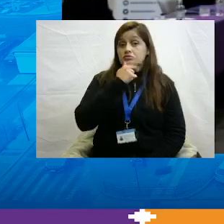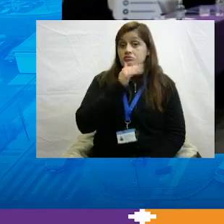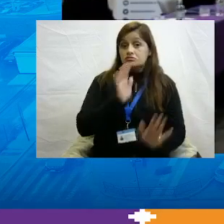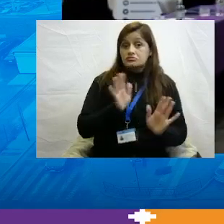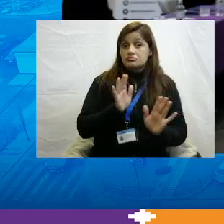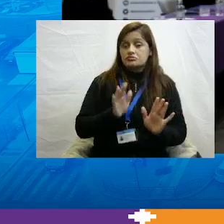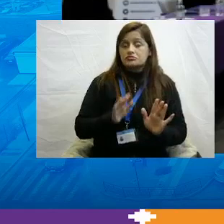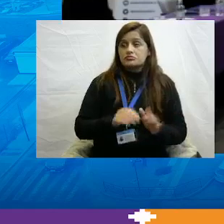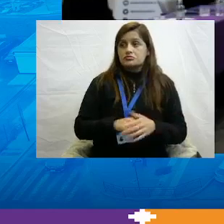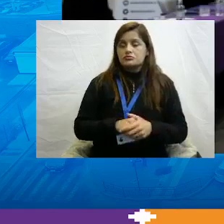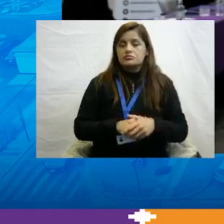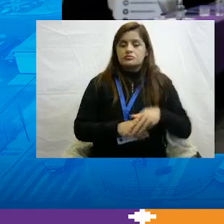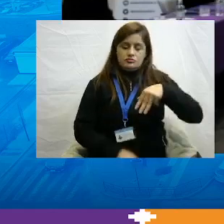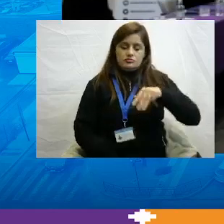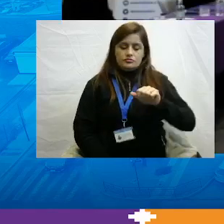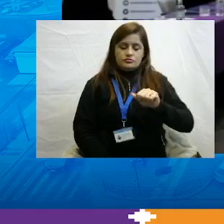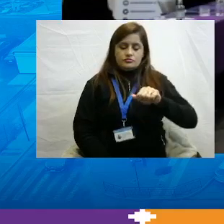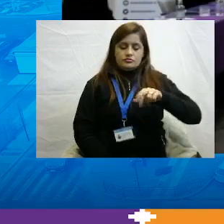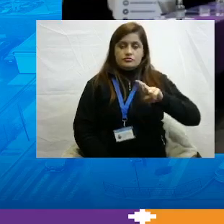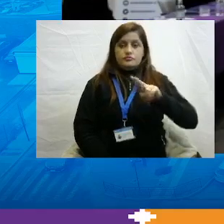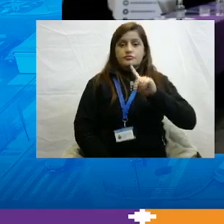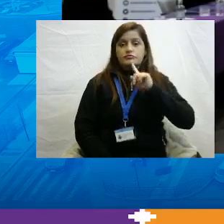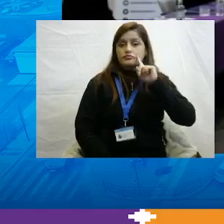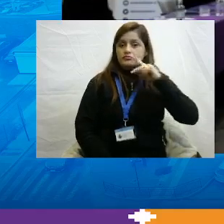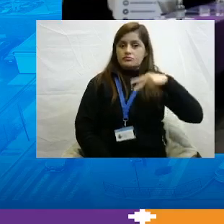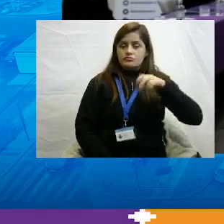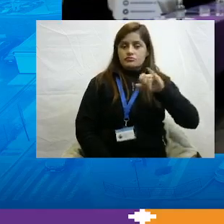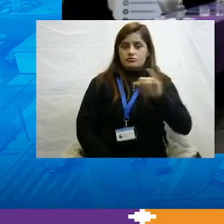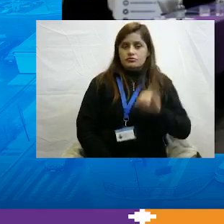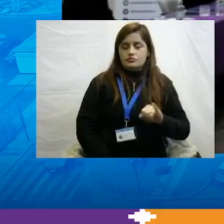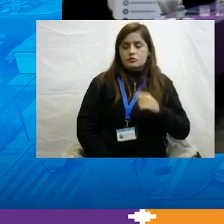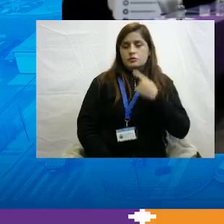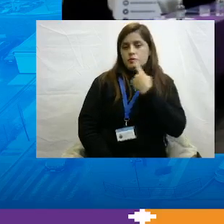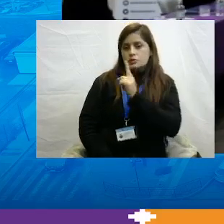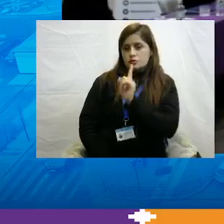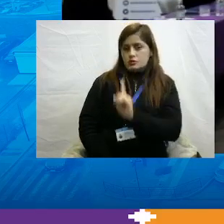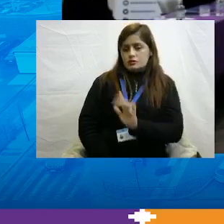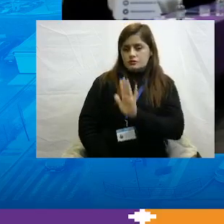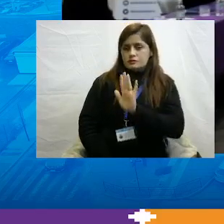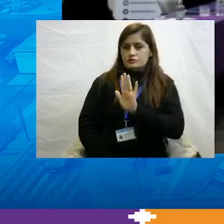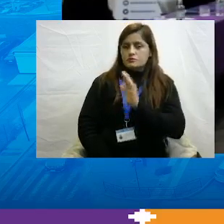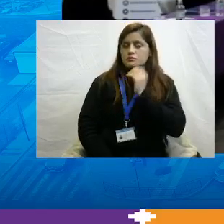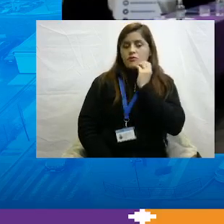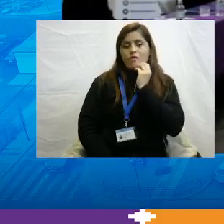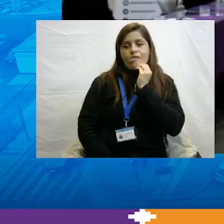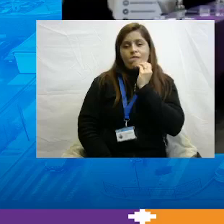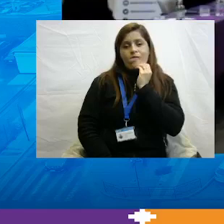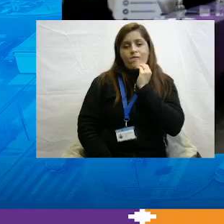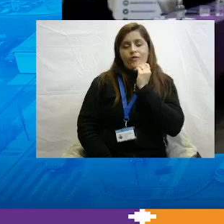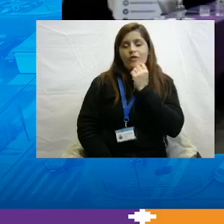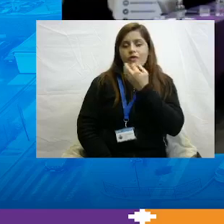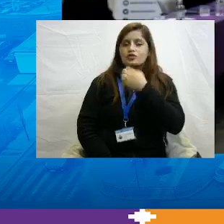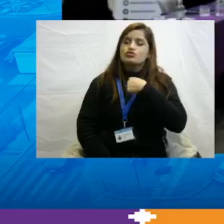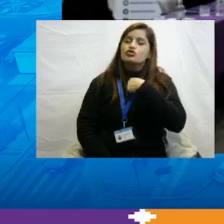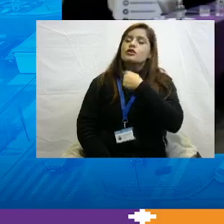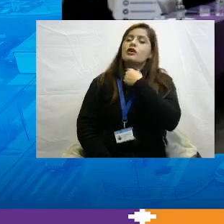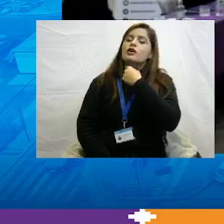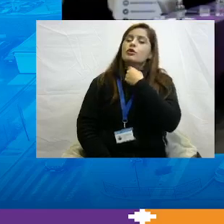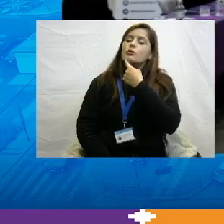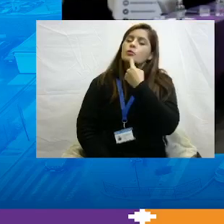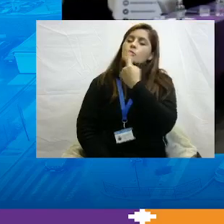Concejal Martínez. Gracias, alcaldesa. Sí, yo quiero preguntar